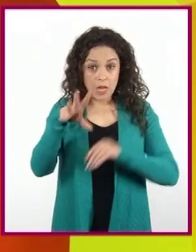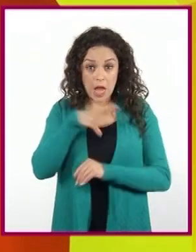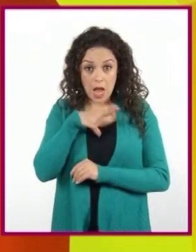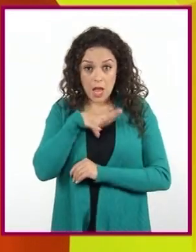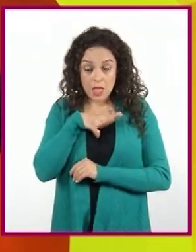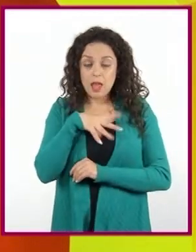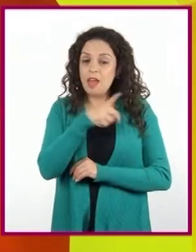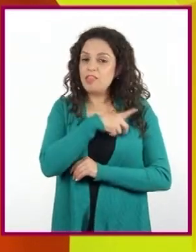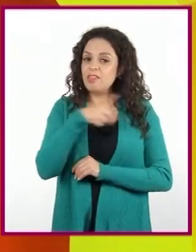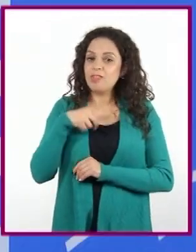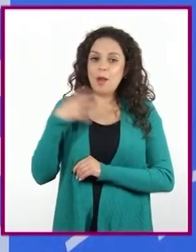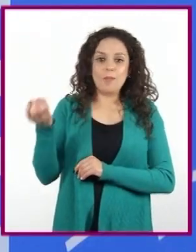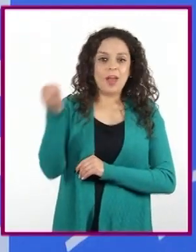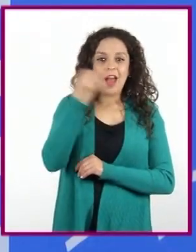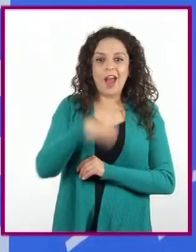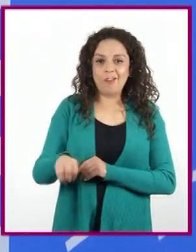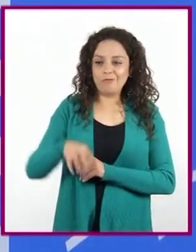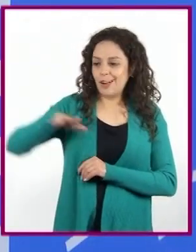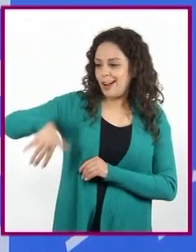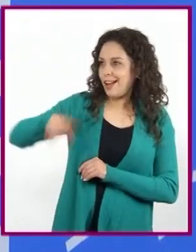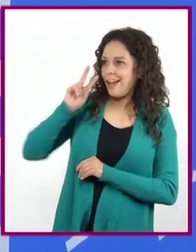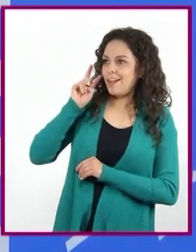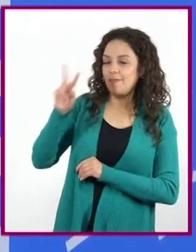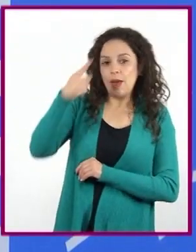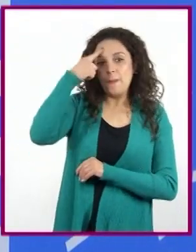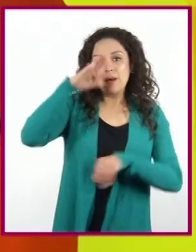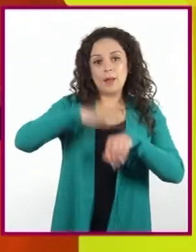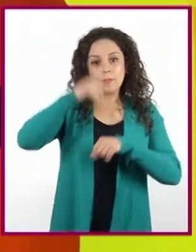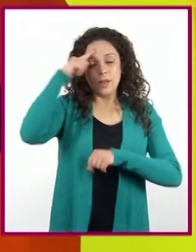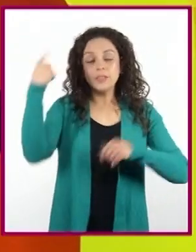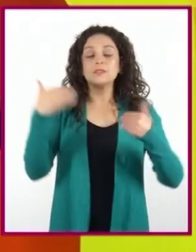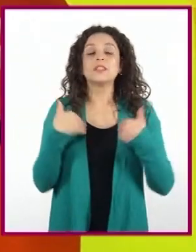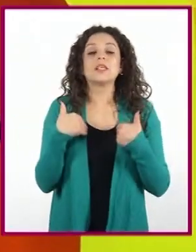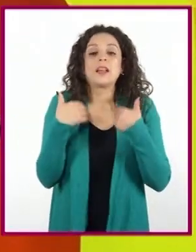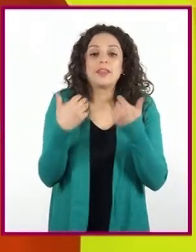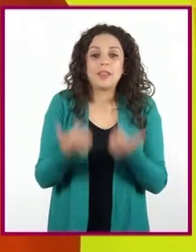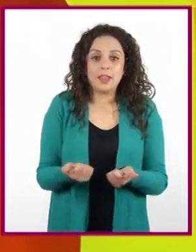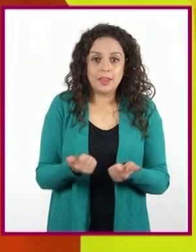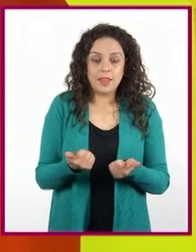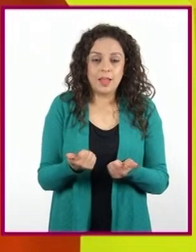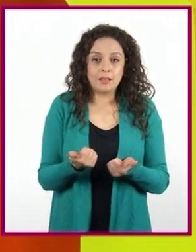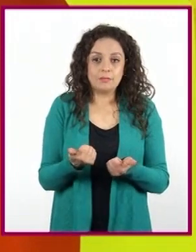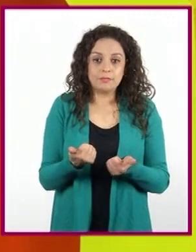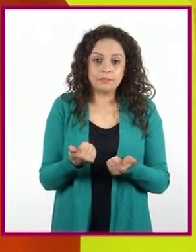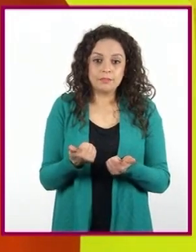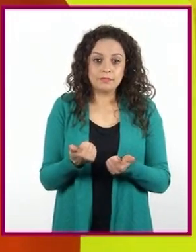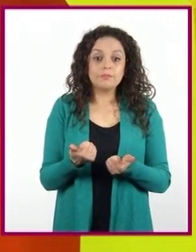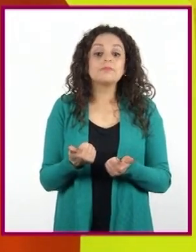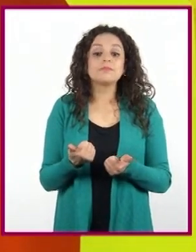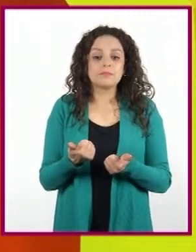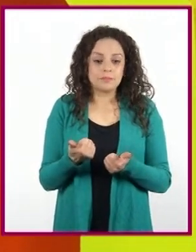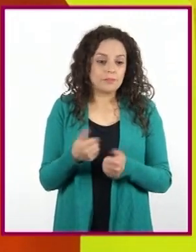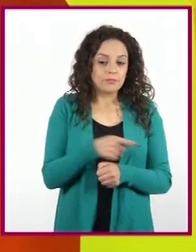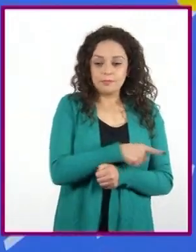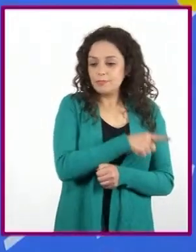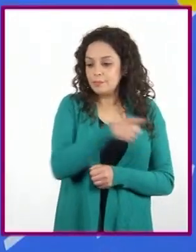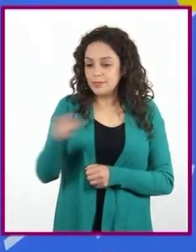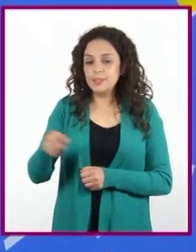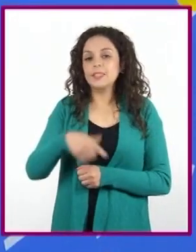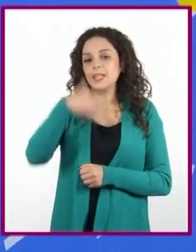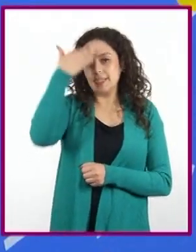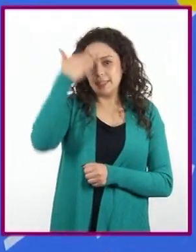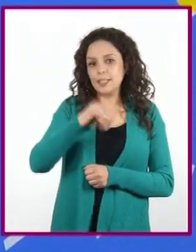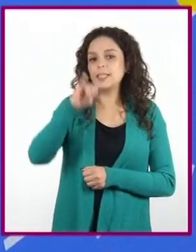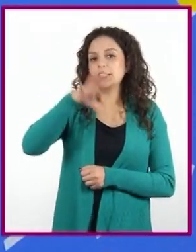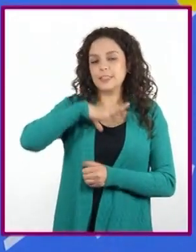deben estar ahí para facilitar su entendimiento por las partes involucradas y sustentar su validez.